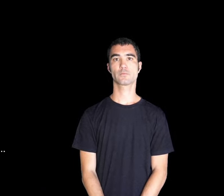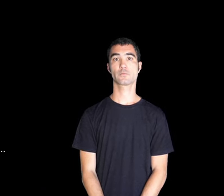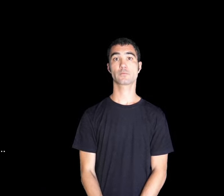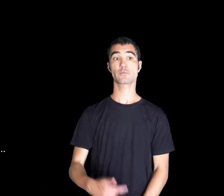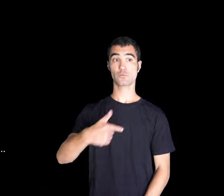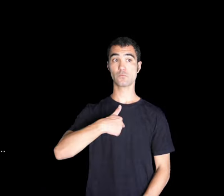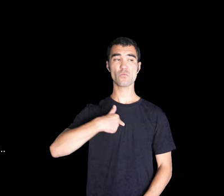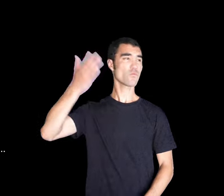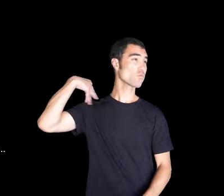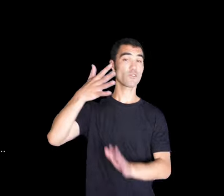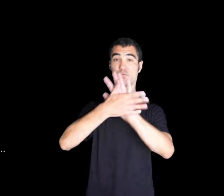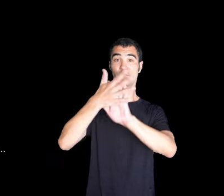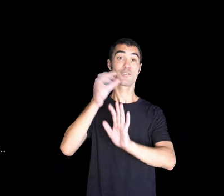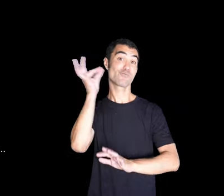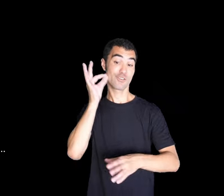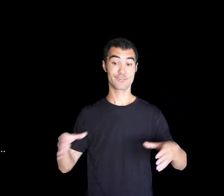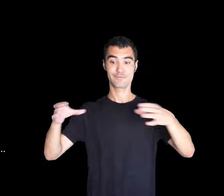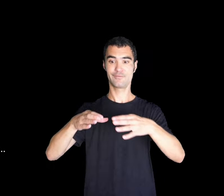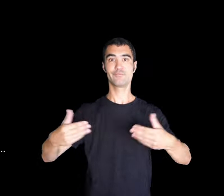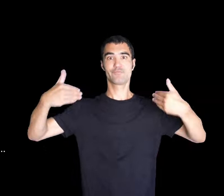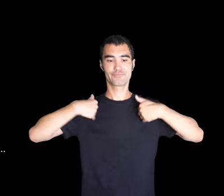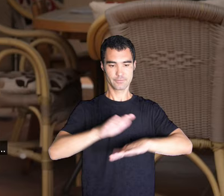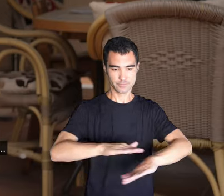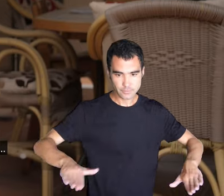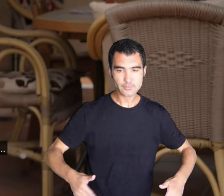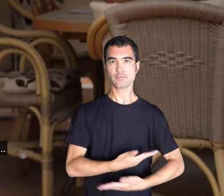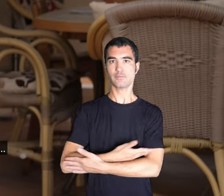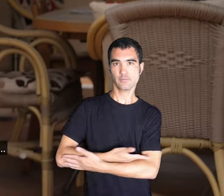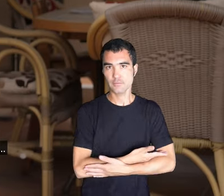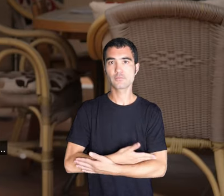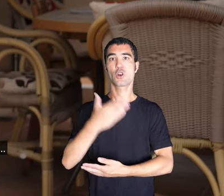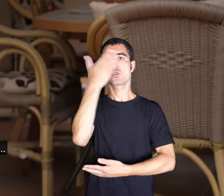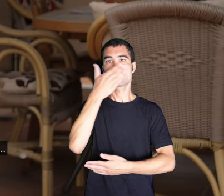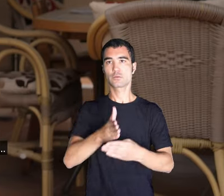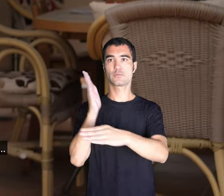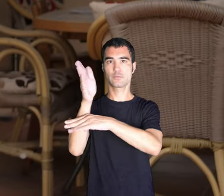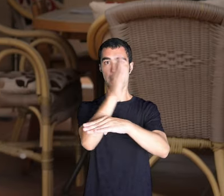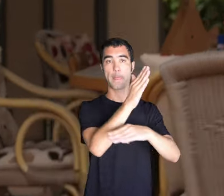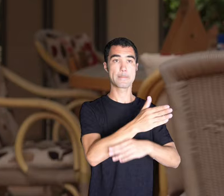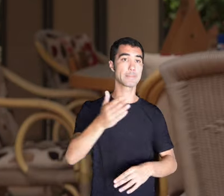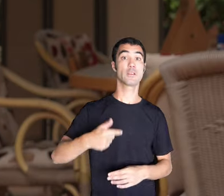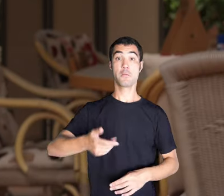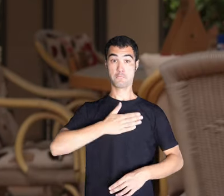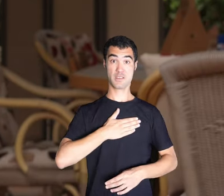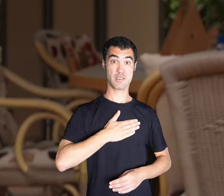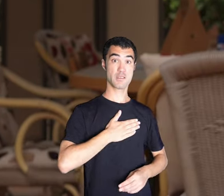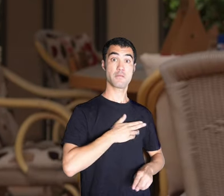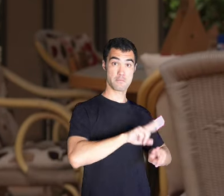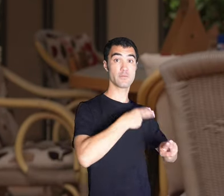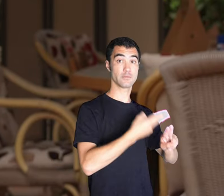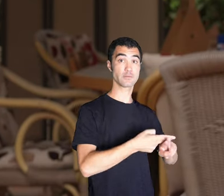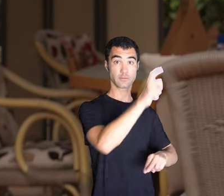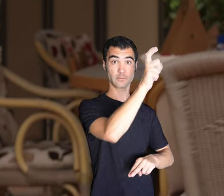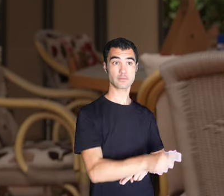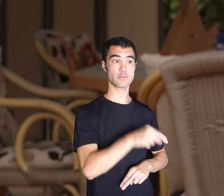Cuando yo digo que eran las mujeres que se ocupaban de los niños, de los deberes, de llevarlos a la escuela y todo esto, te voy a decir,